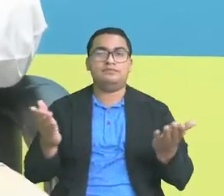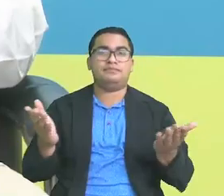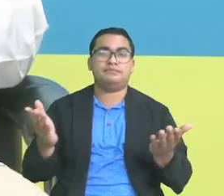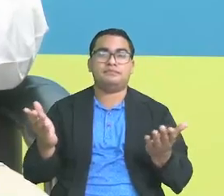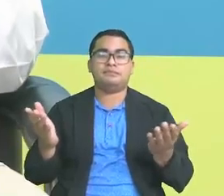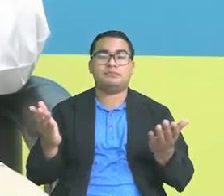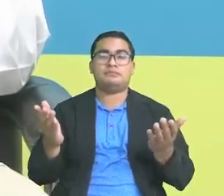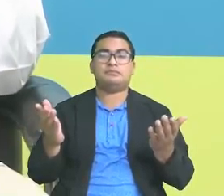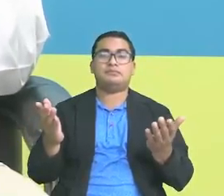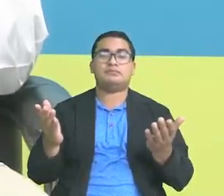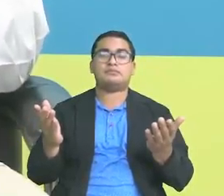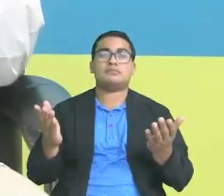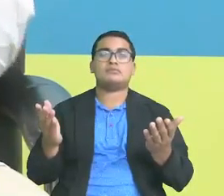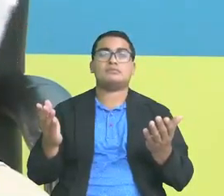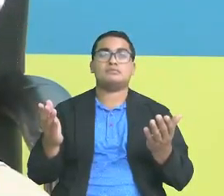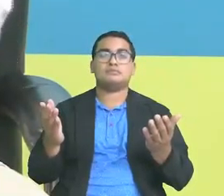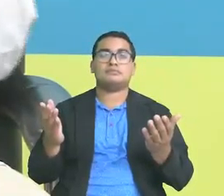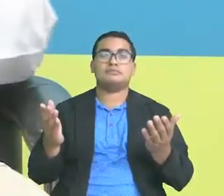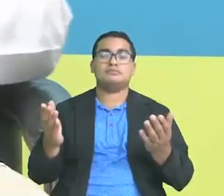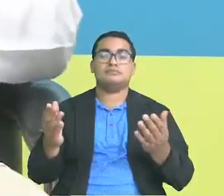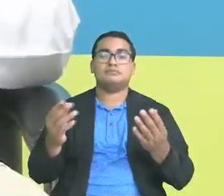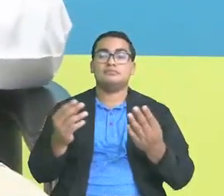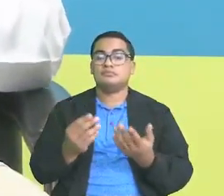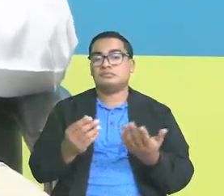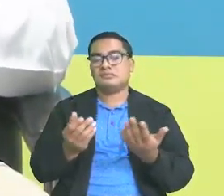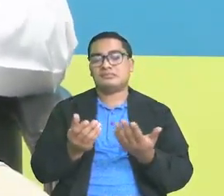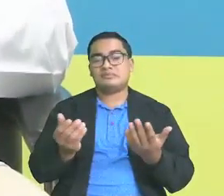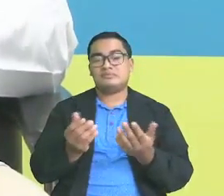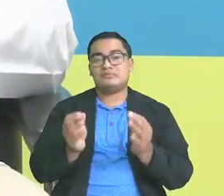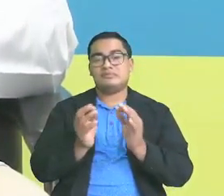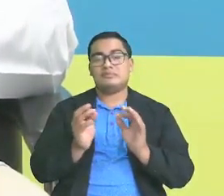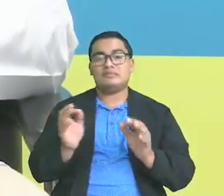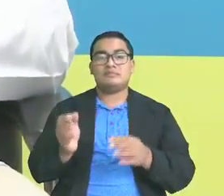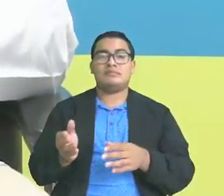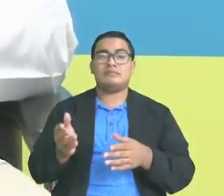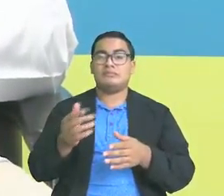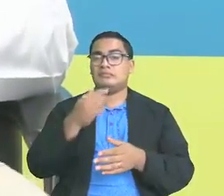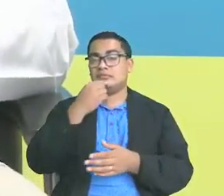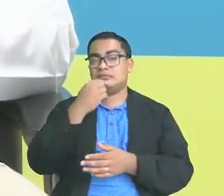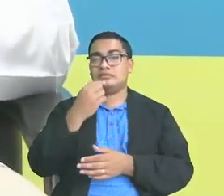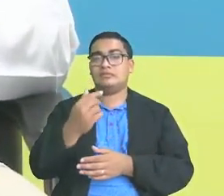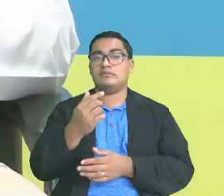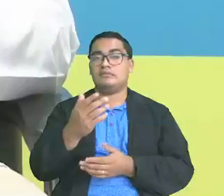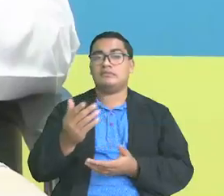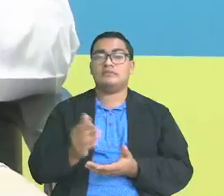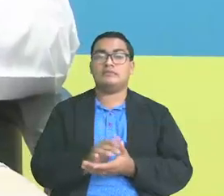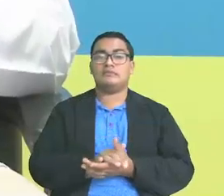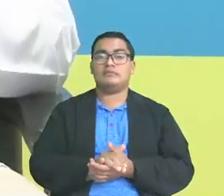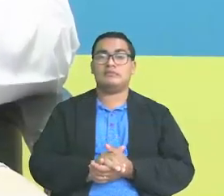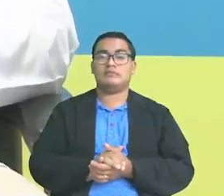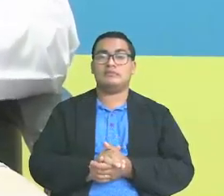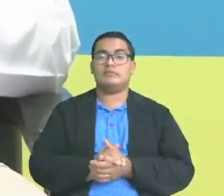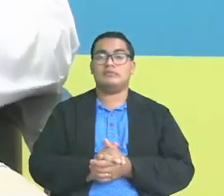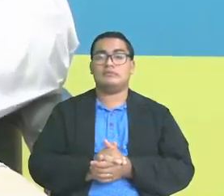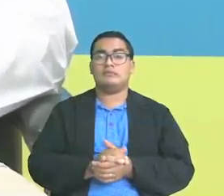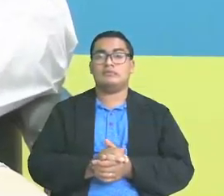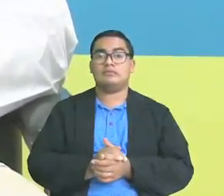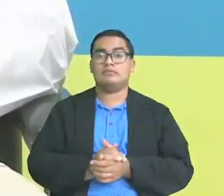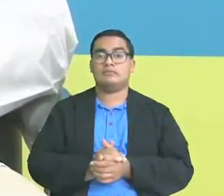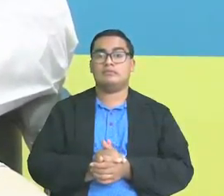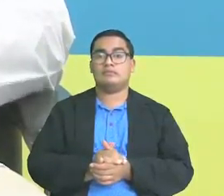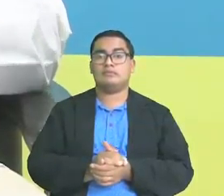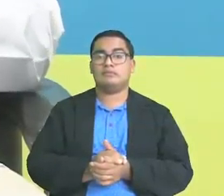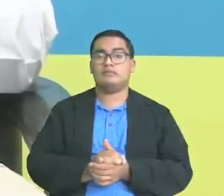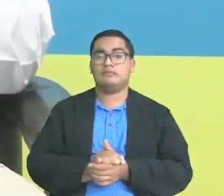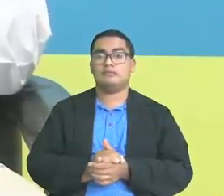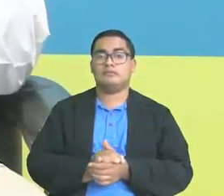todavía se va de una manera acelerada, porque en el periodo neonatal, recién nacido, es acelerado los cambios que se